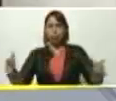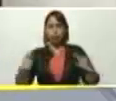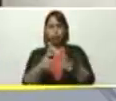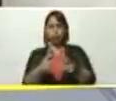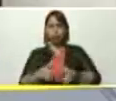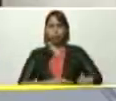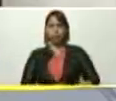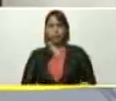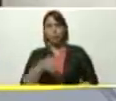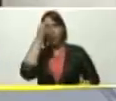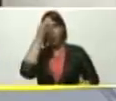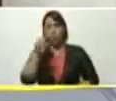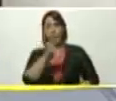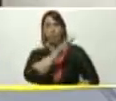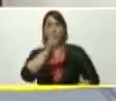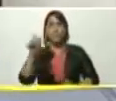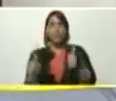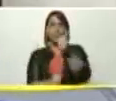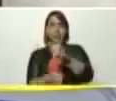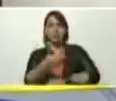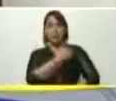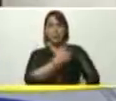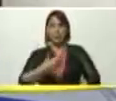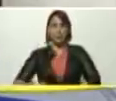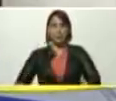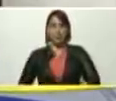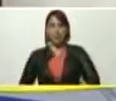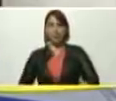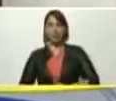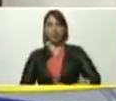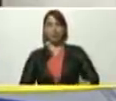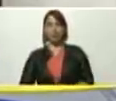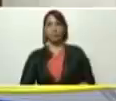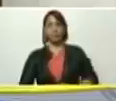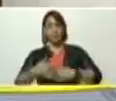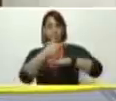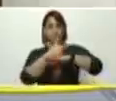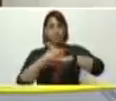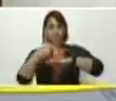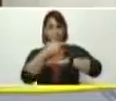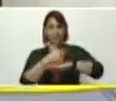el Consejo de Vicepresidentes y Vicepresidentas de Gobierno,